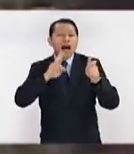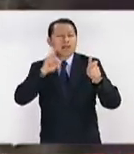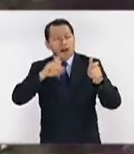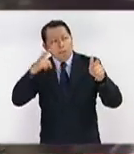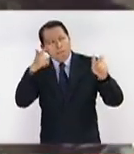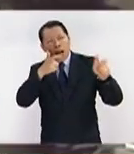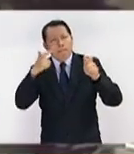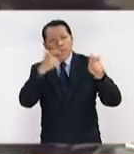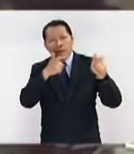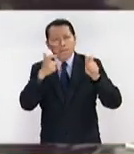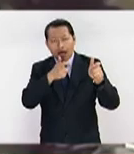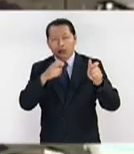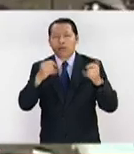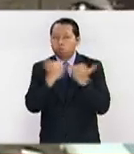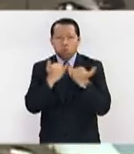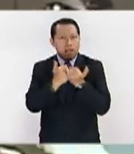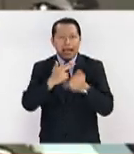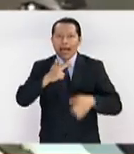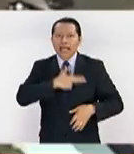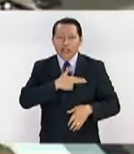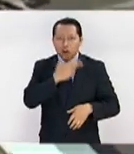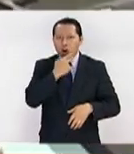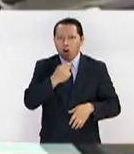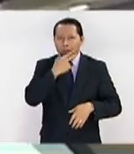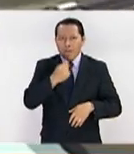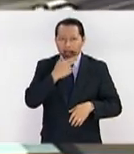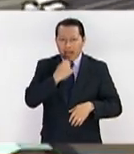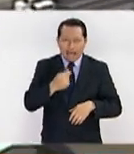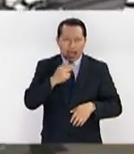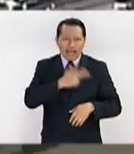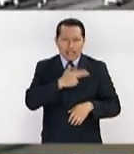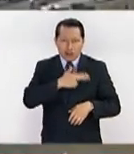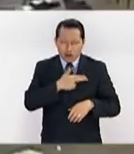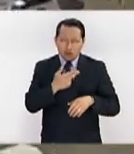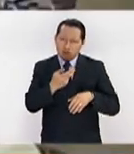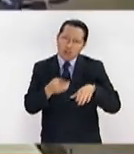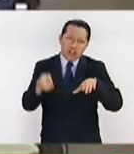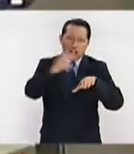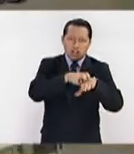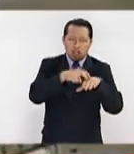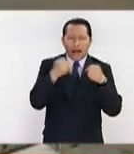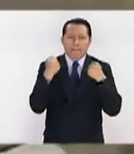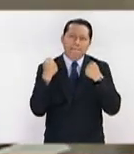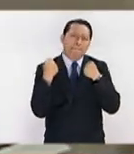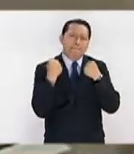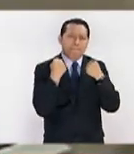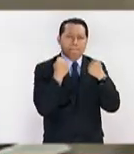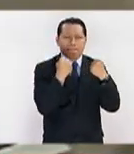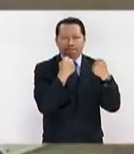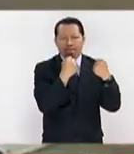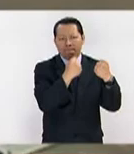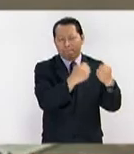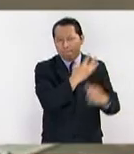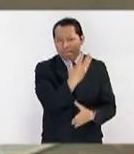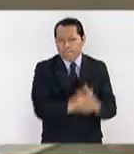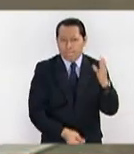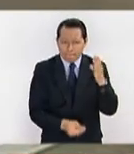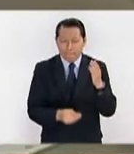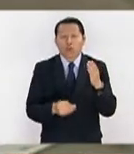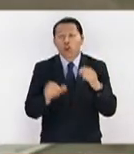él, hiriéndolo. Kelly logró huir en su vehículo. El vecino y otro más